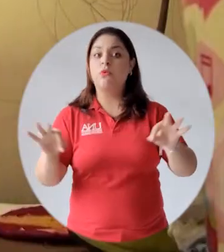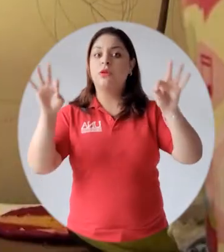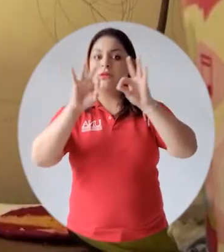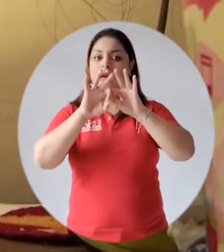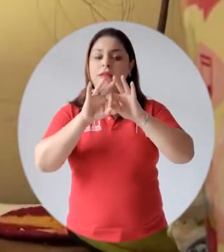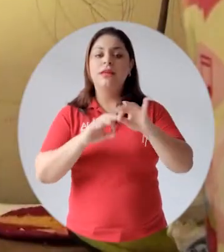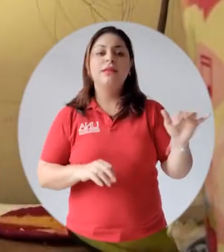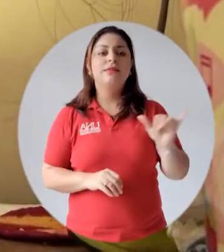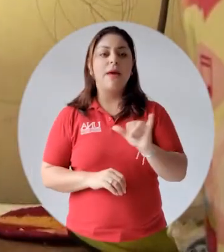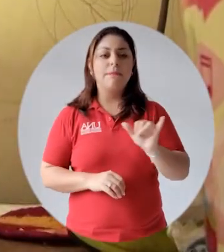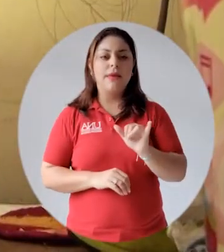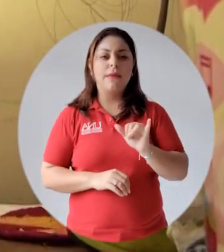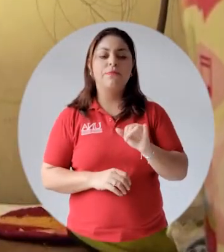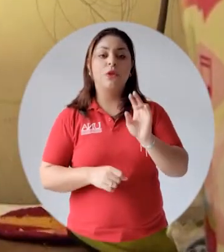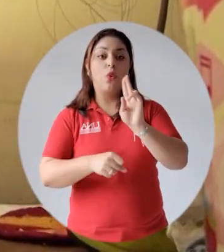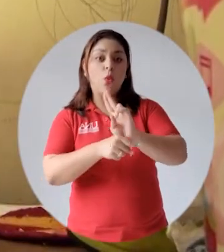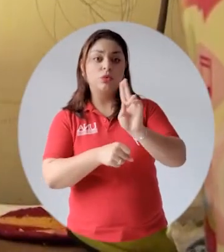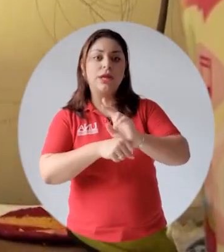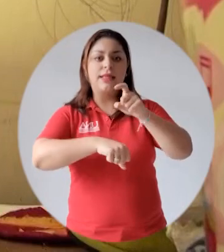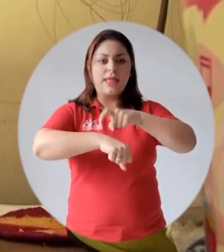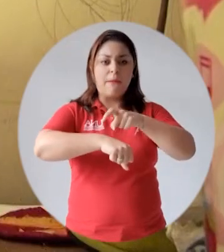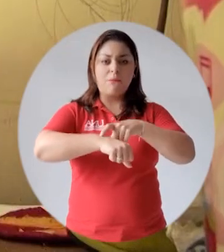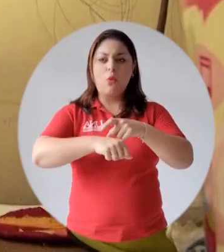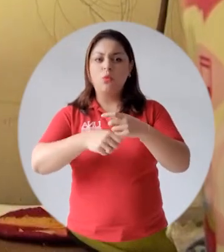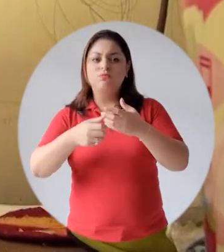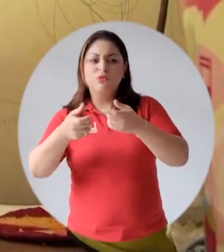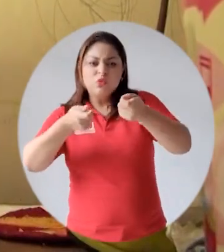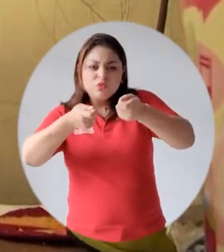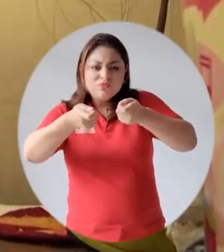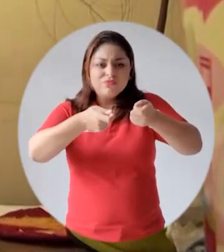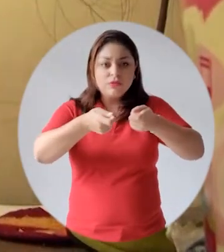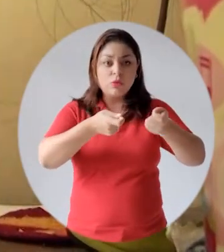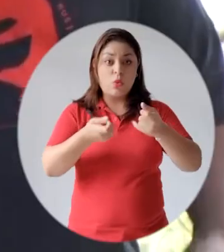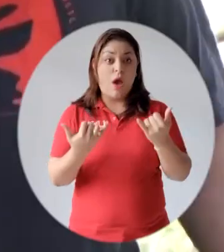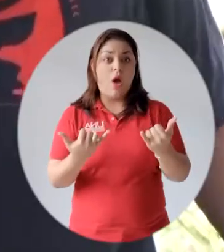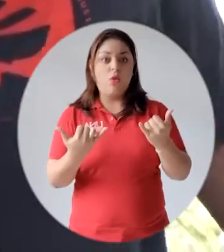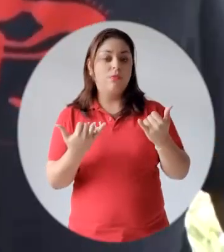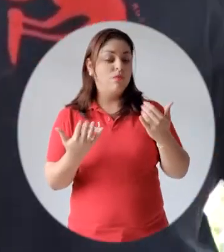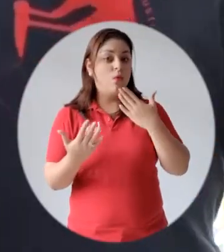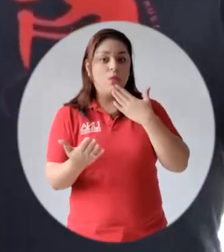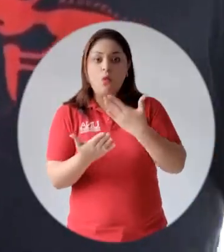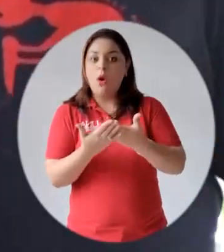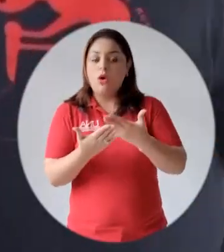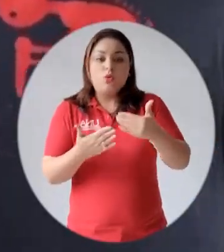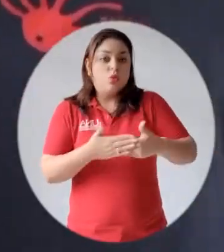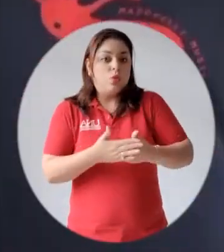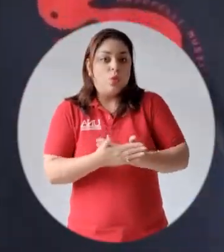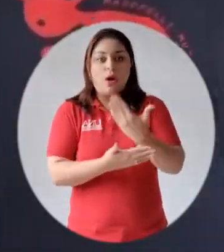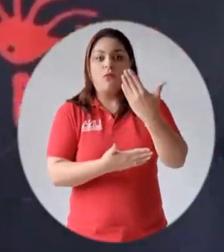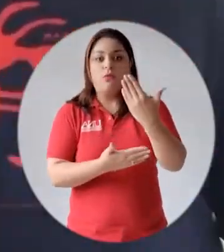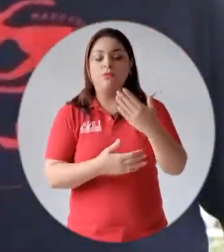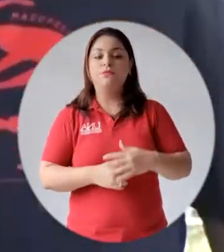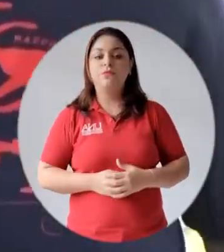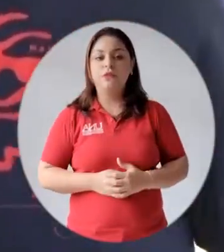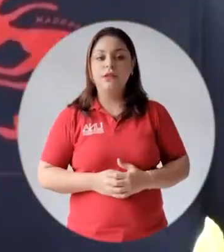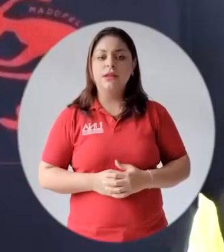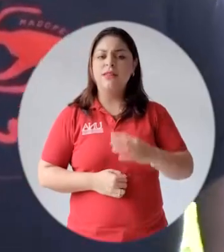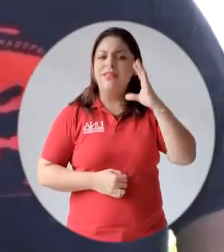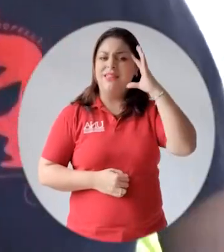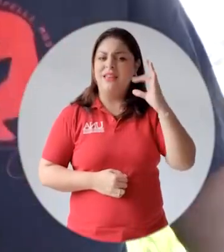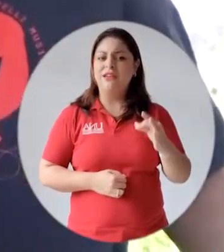marcos metodológicos para medir el uso del tiempo son realmente novedosos. Muy recientes, sí. Son muy recientes y creo